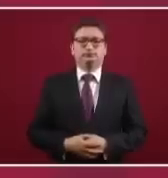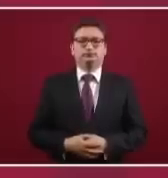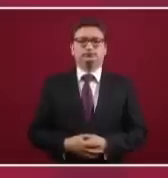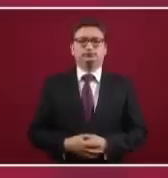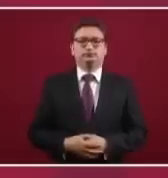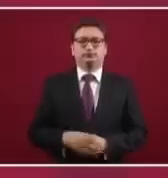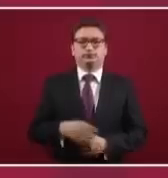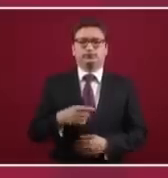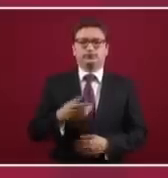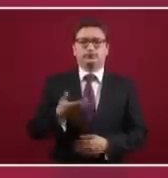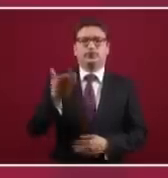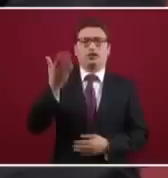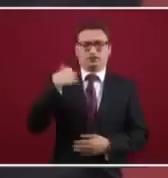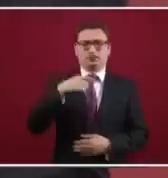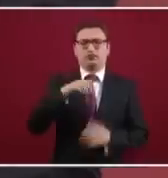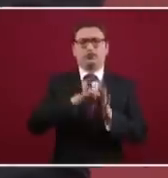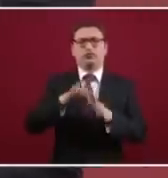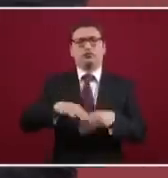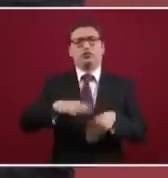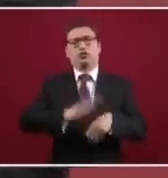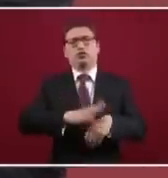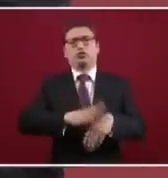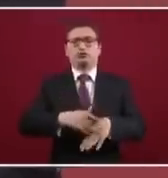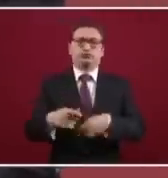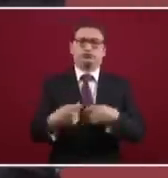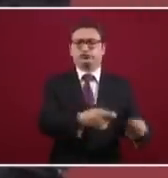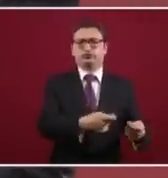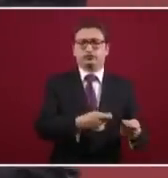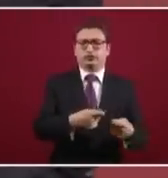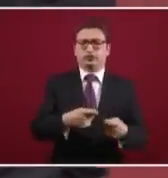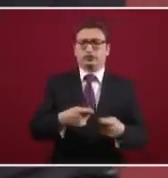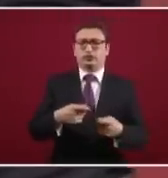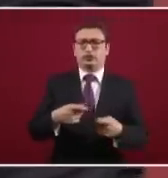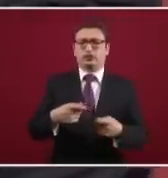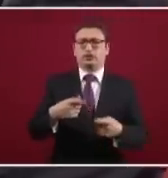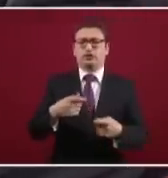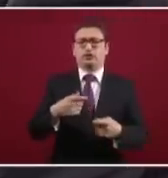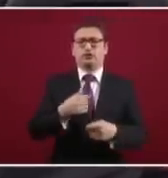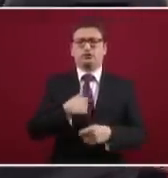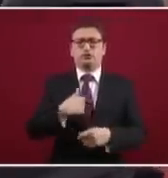Te envío una recomendación. Ya cumplí con el trámite.